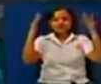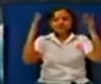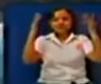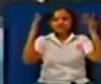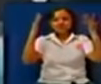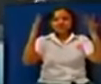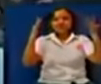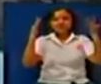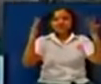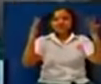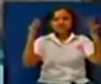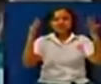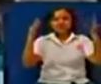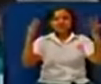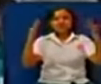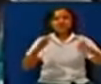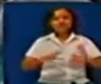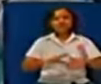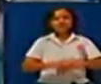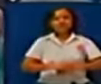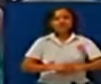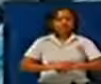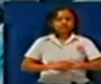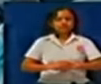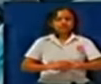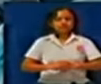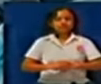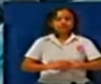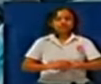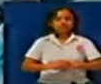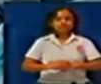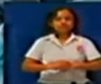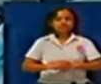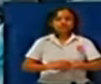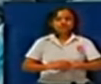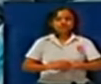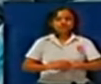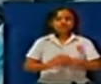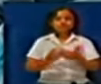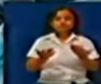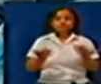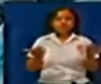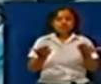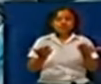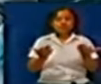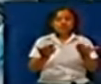de la población. El presidente Ortega, exguerrillero sandinista, dice que acabará con la pobreza. Con la riqueza